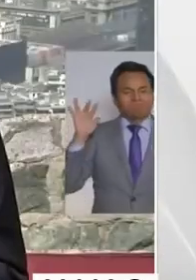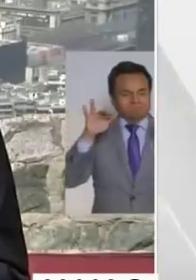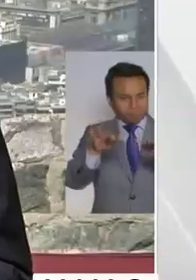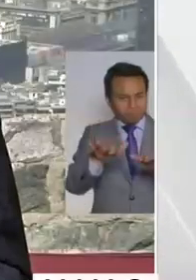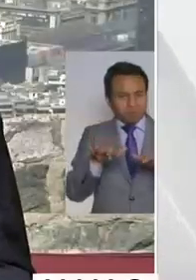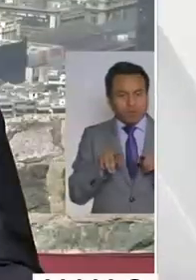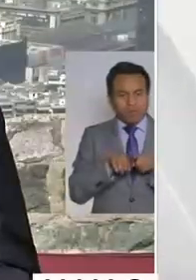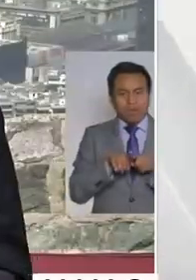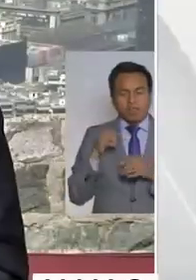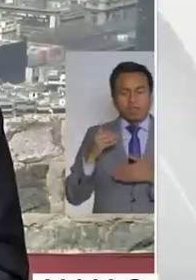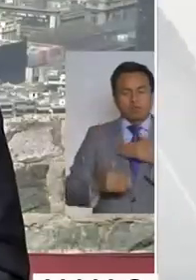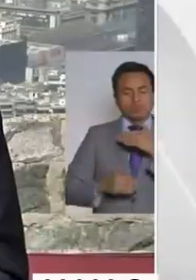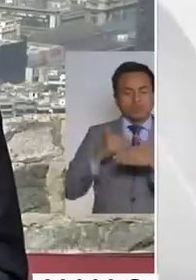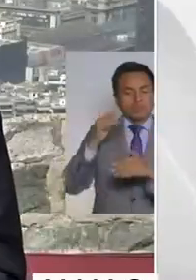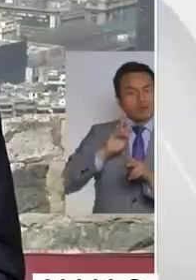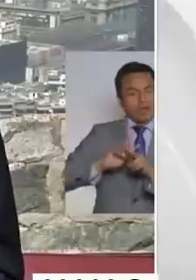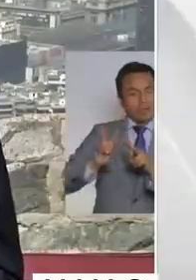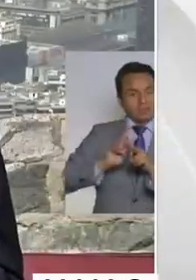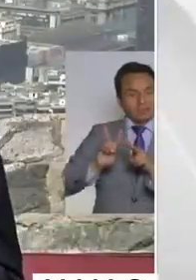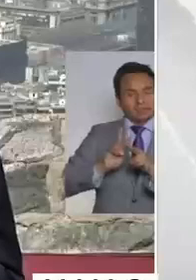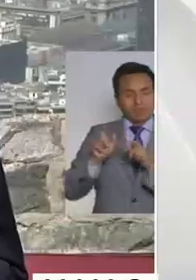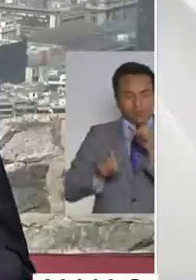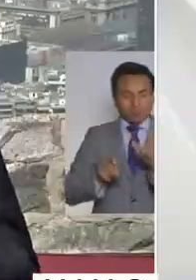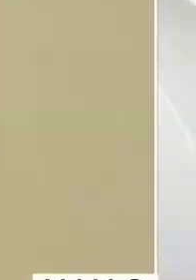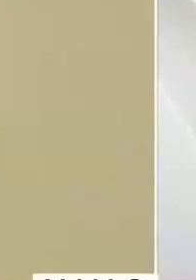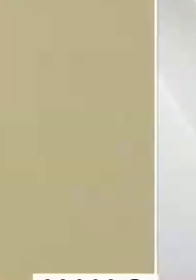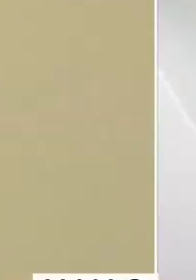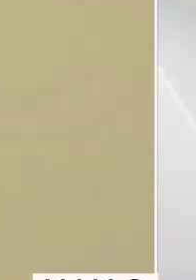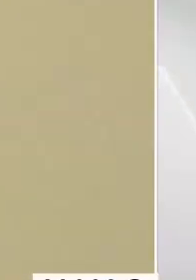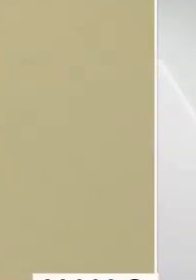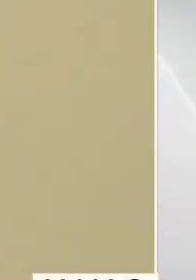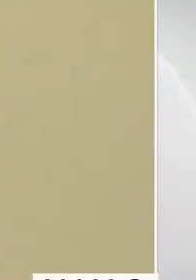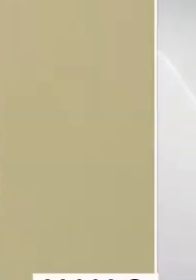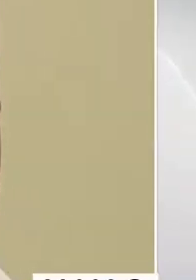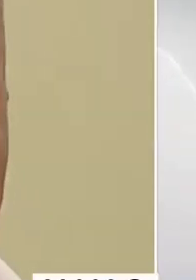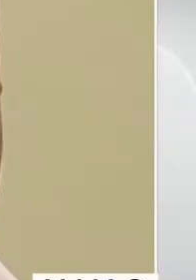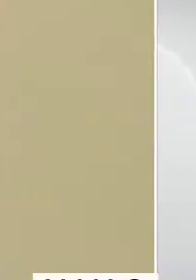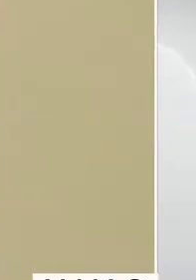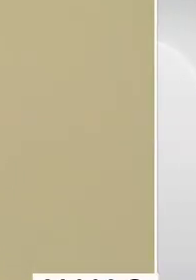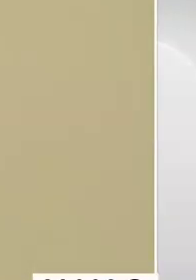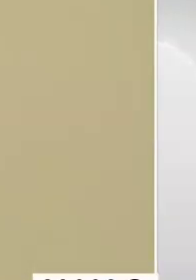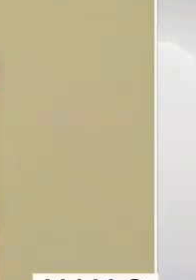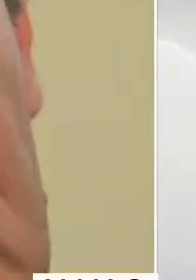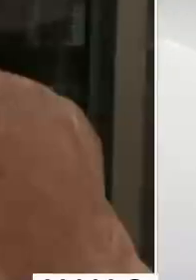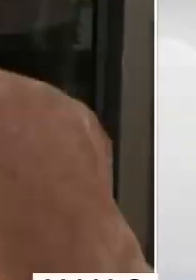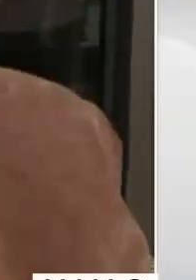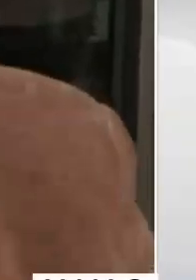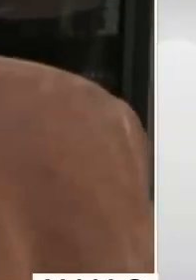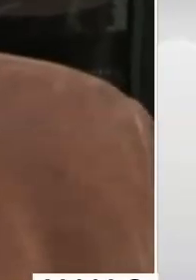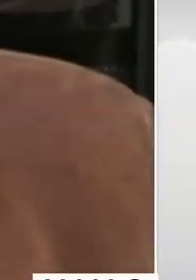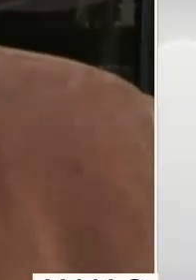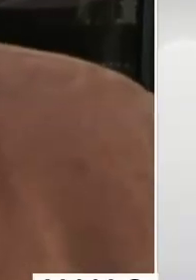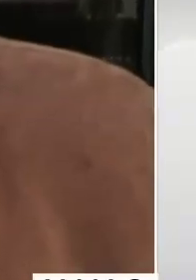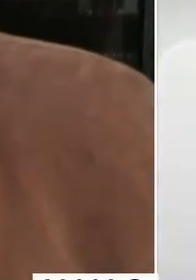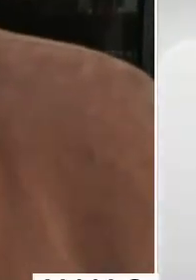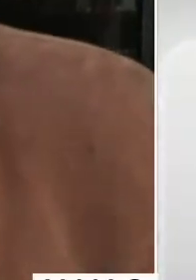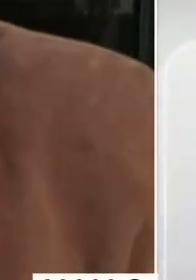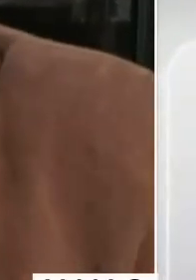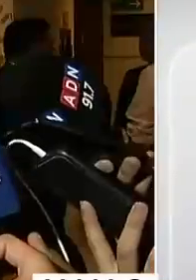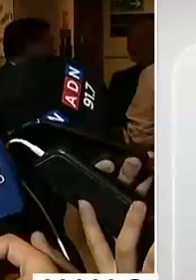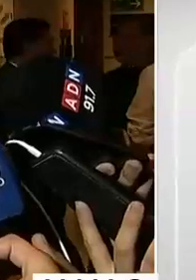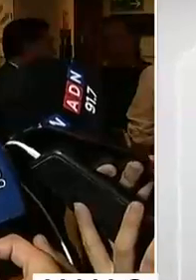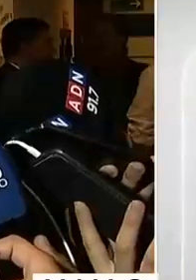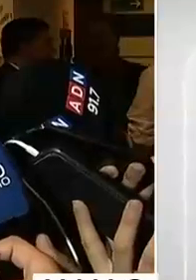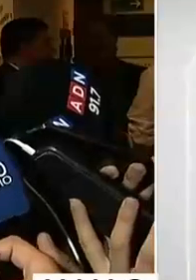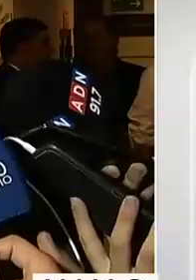de hechos. No solamente si Alamán actuó bien, no actuó bien, se preocupó de una nueva pega después que deje el gobierno, en fin.